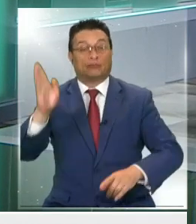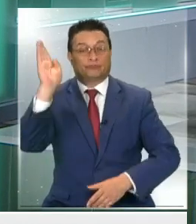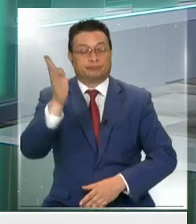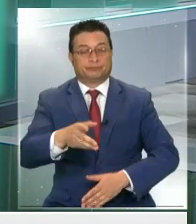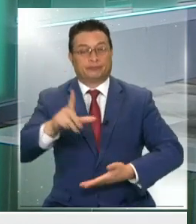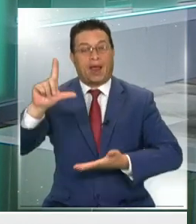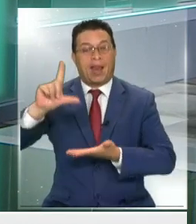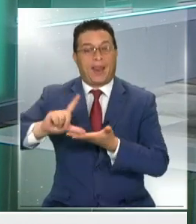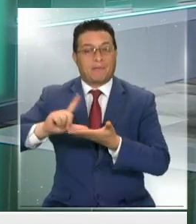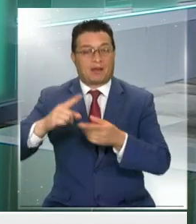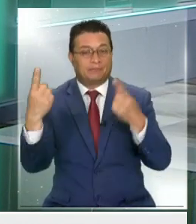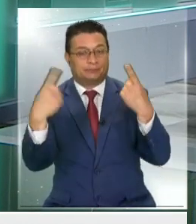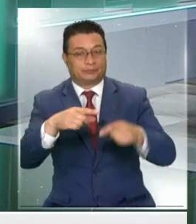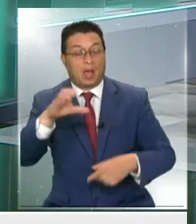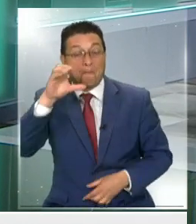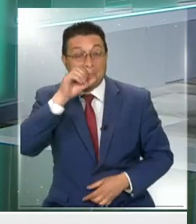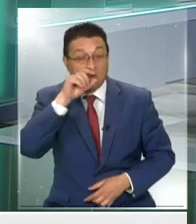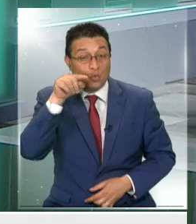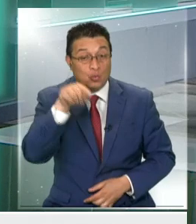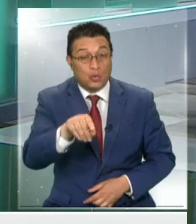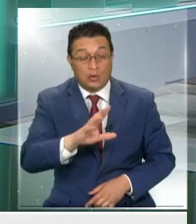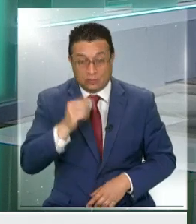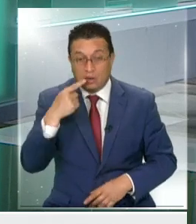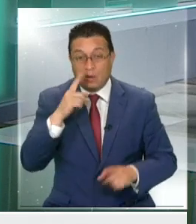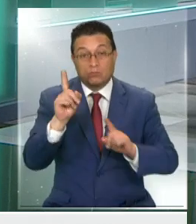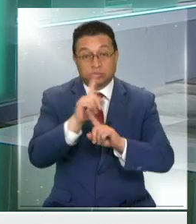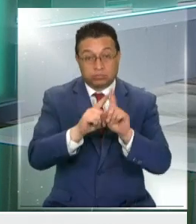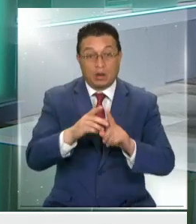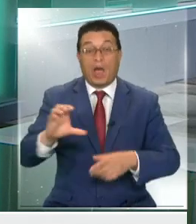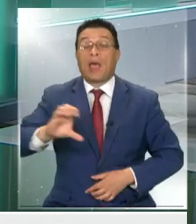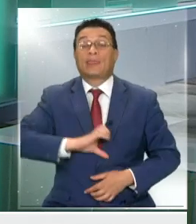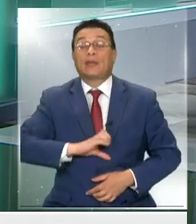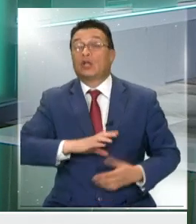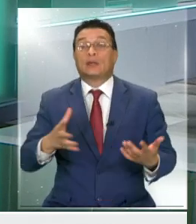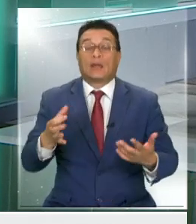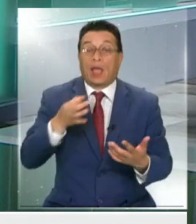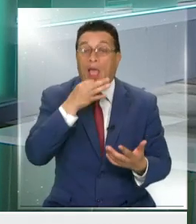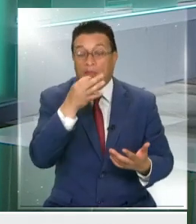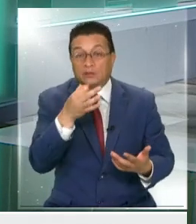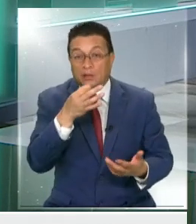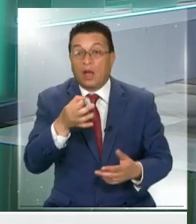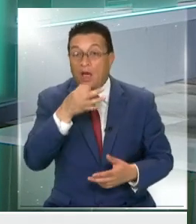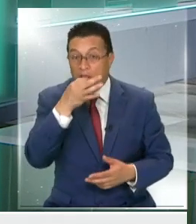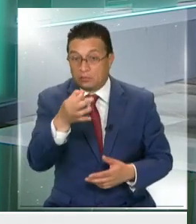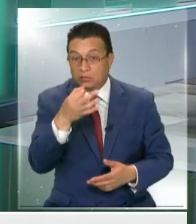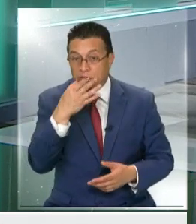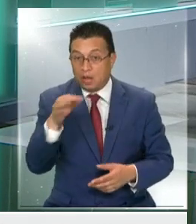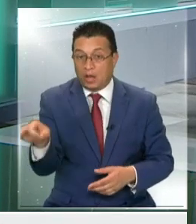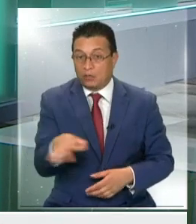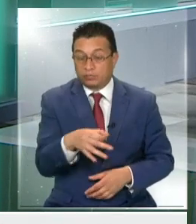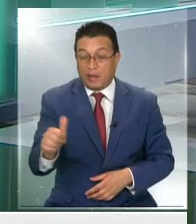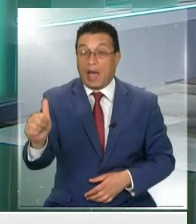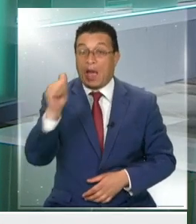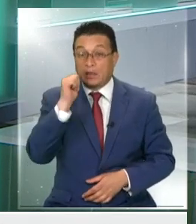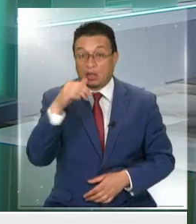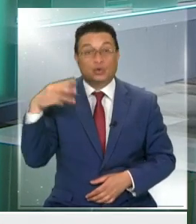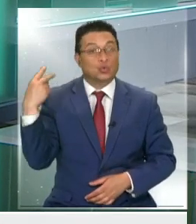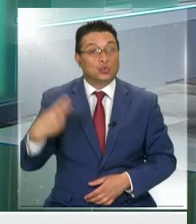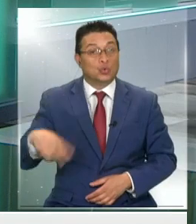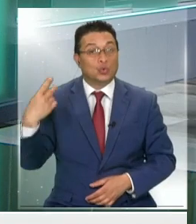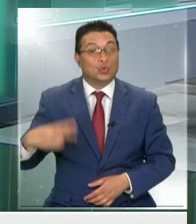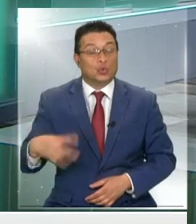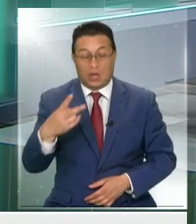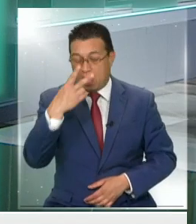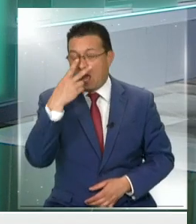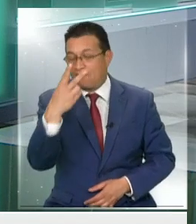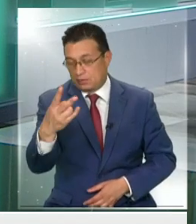Lima frente a Perú, hubo diversas reacciones, entre ellas la del técnico Reinaldo Rueda. Lanzó una frasecita ayer, una frase tremenda, la vamos a revisar